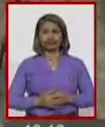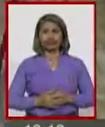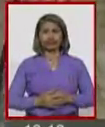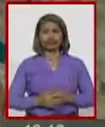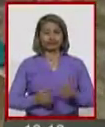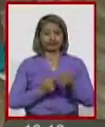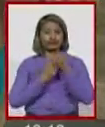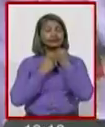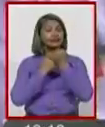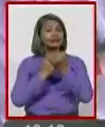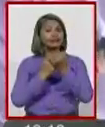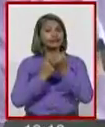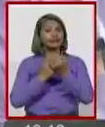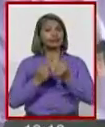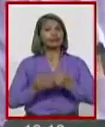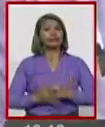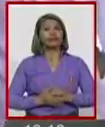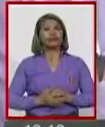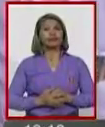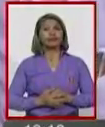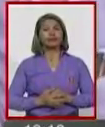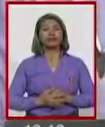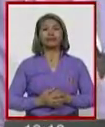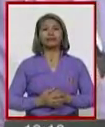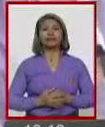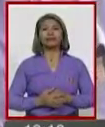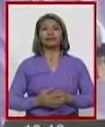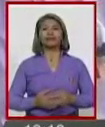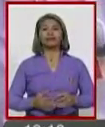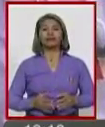No me apoya, güey. ¿Se puso en contra tuya? Sí.